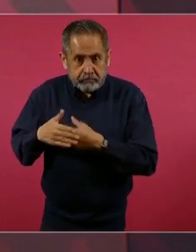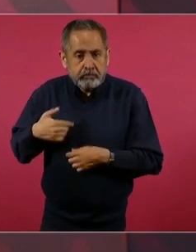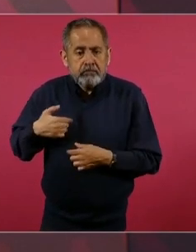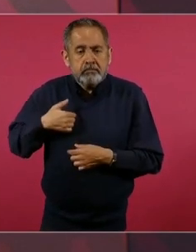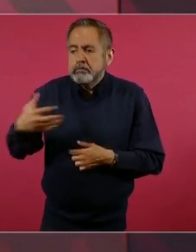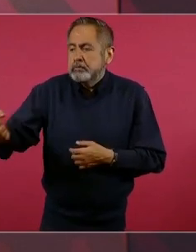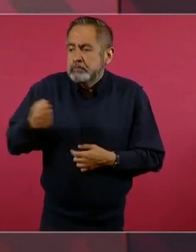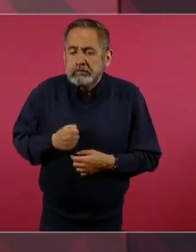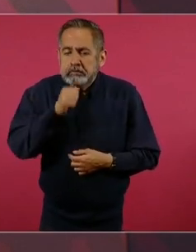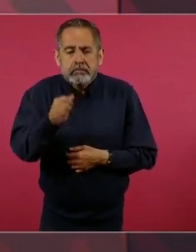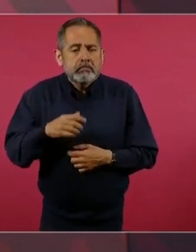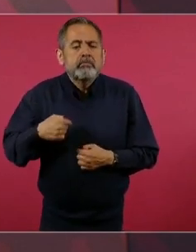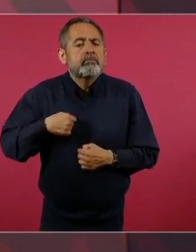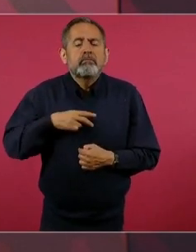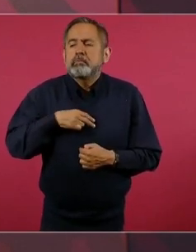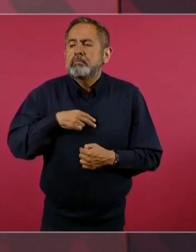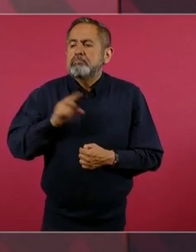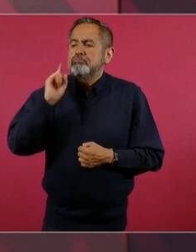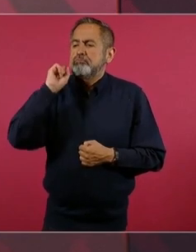no es el dedazo,